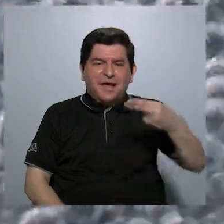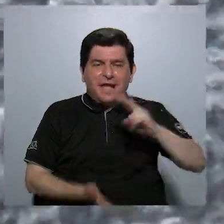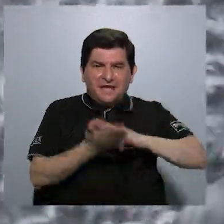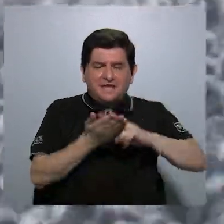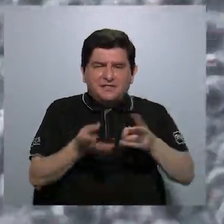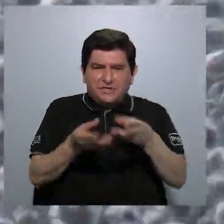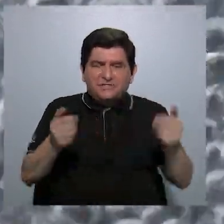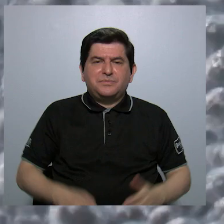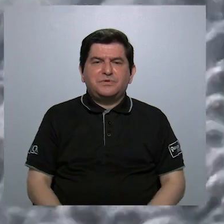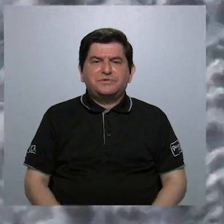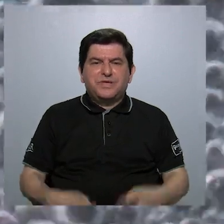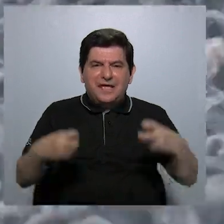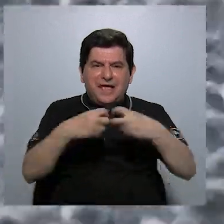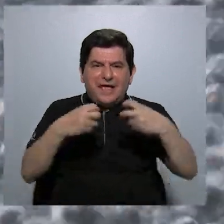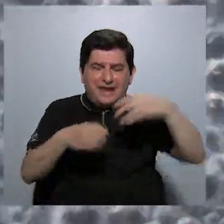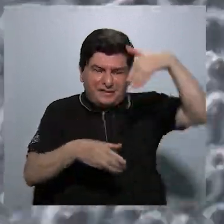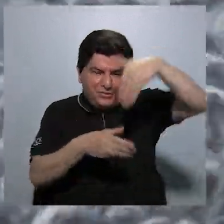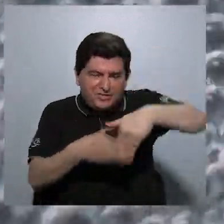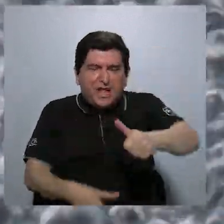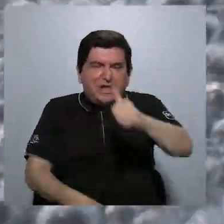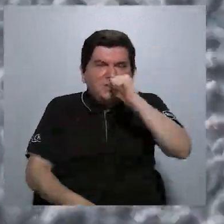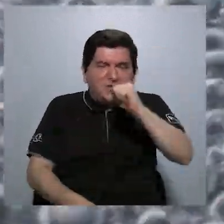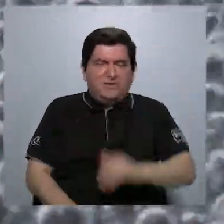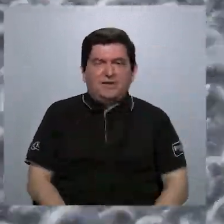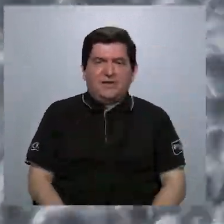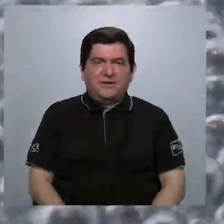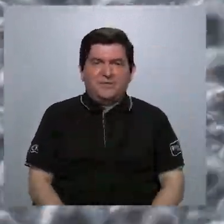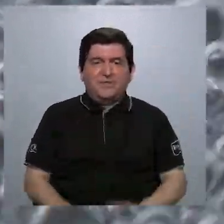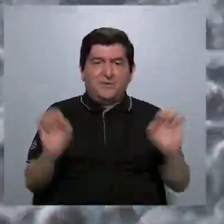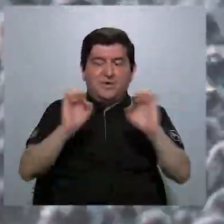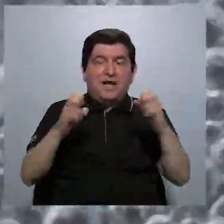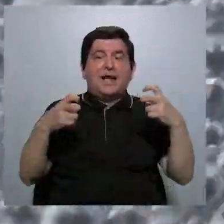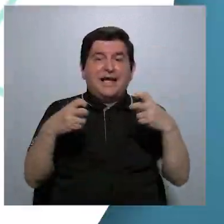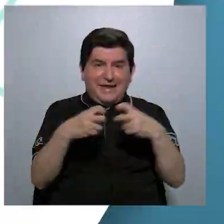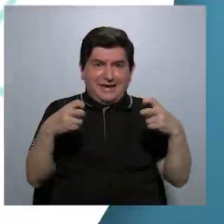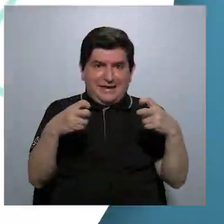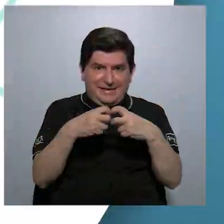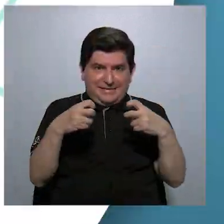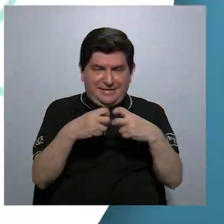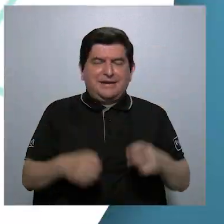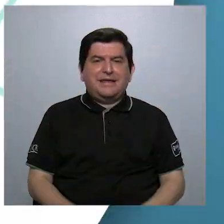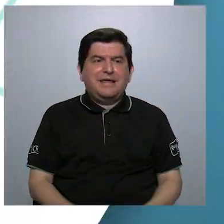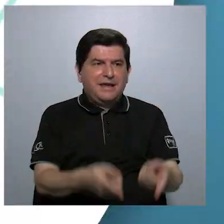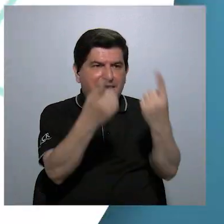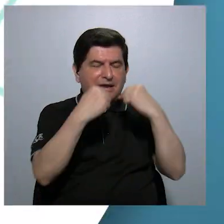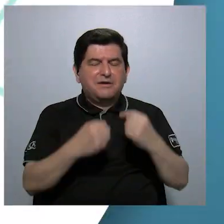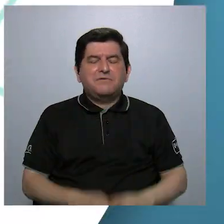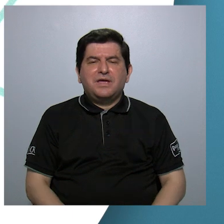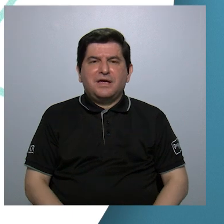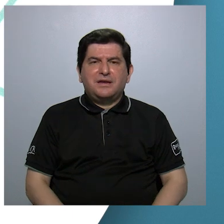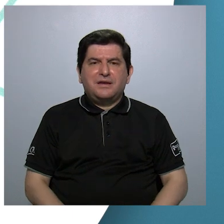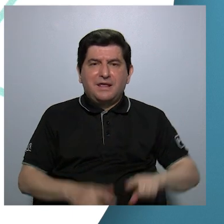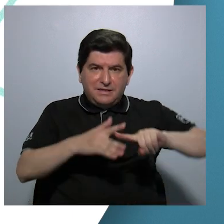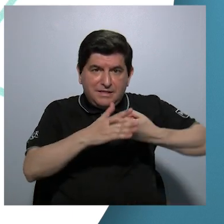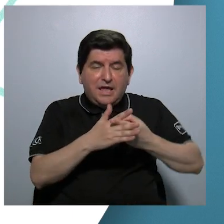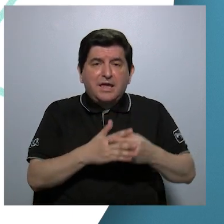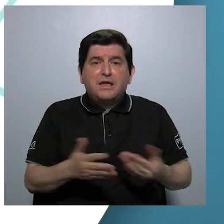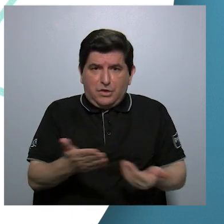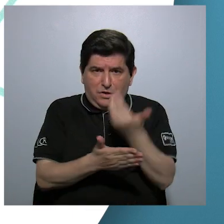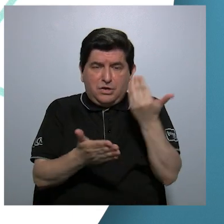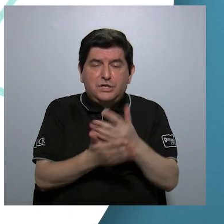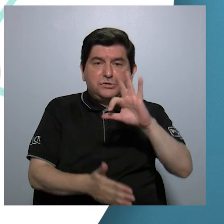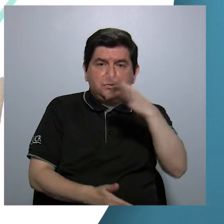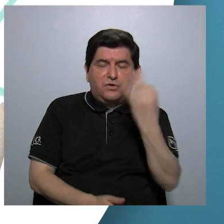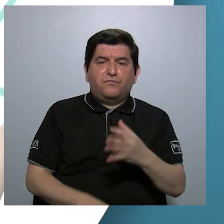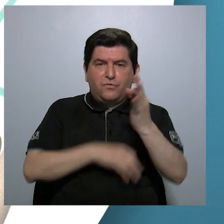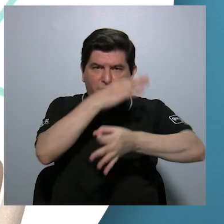hidrógeno verde es producido mediante la electrólisis del agua utilizando energía eléctrica proveniente de fuentes renovables y es visto